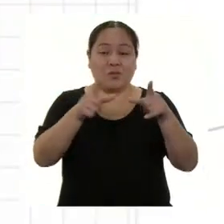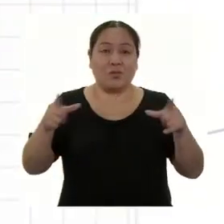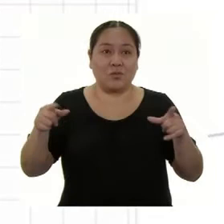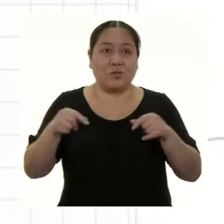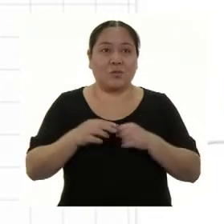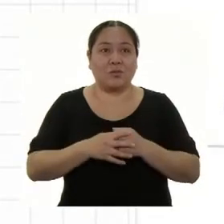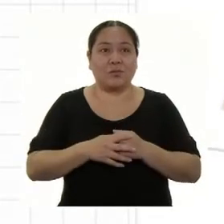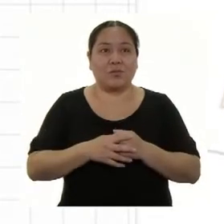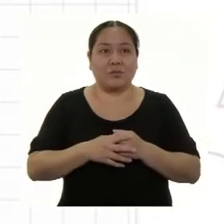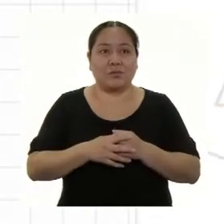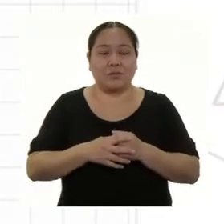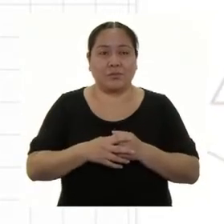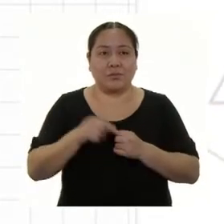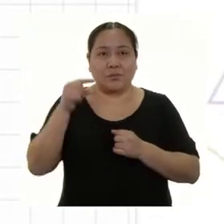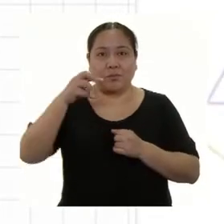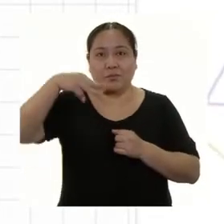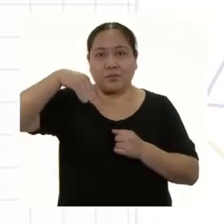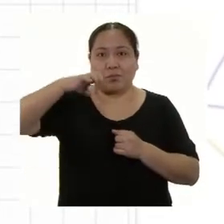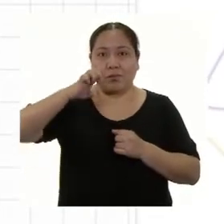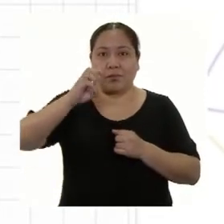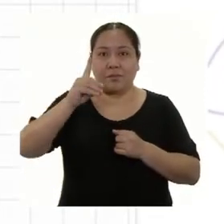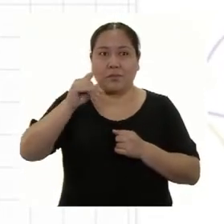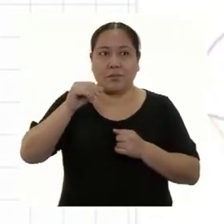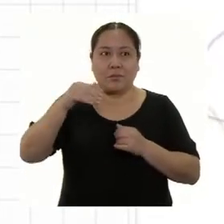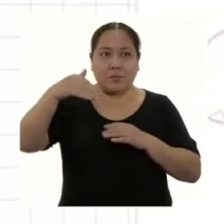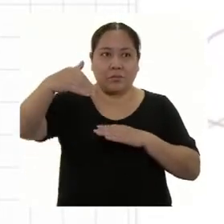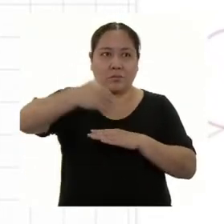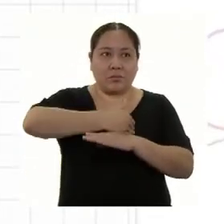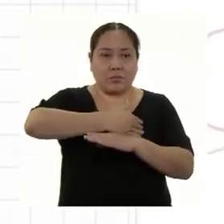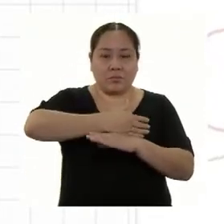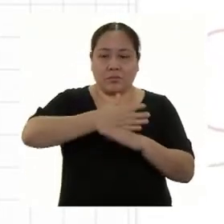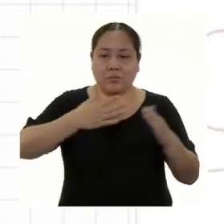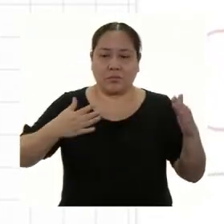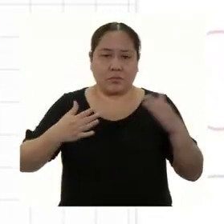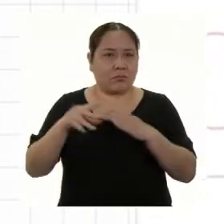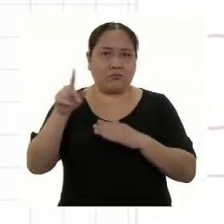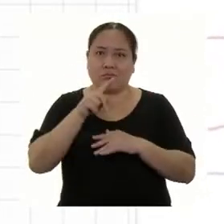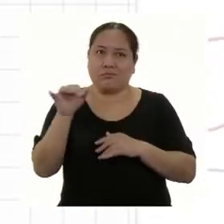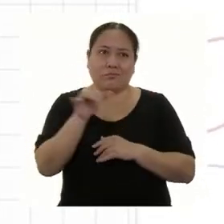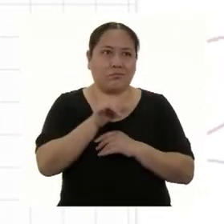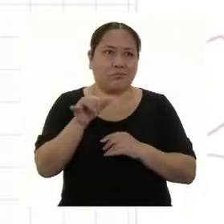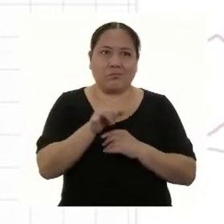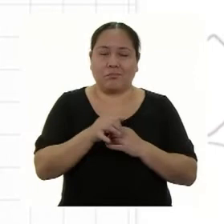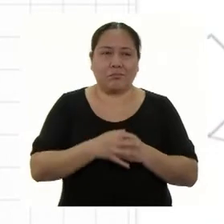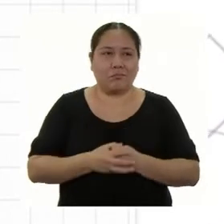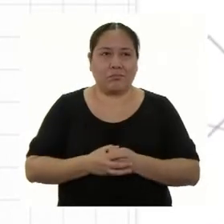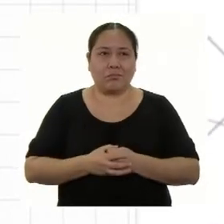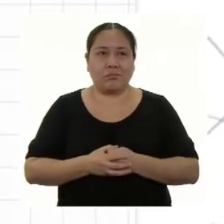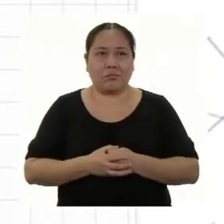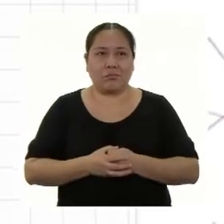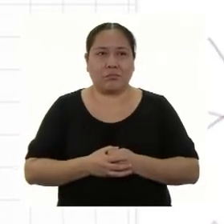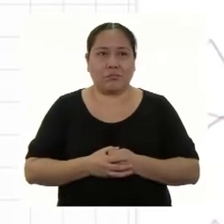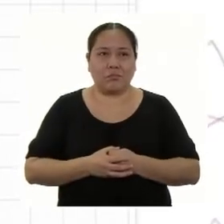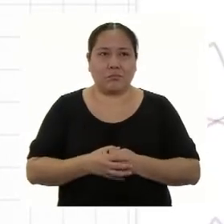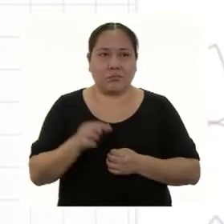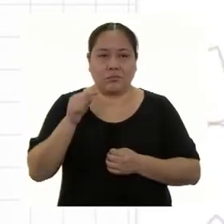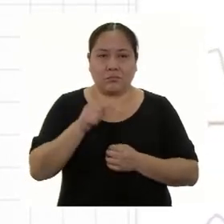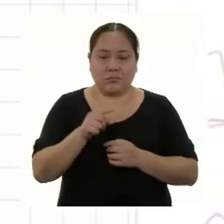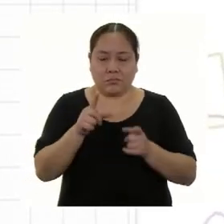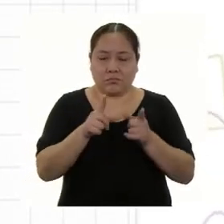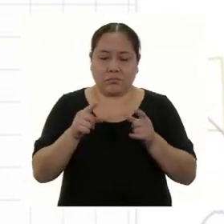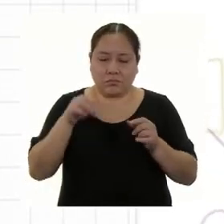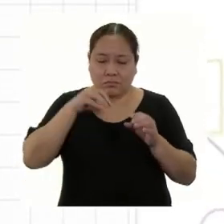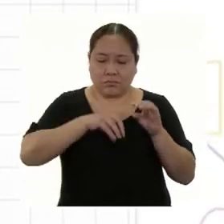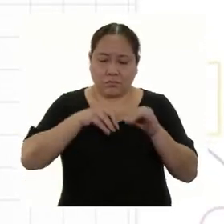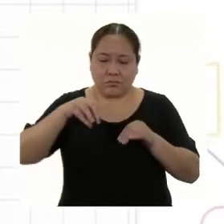Las mediatrices que habíamos trazado no generan espacios de distribución iguales para los vegetales. De hecho, los espacios